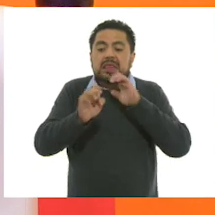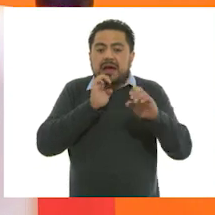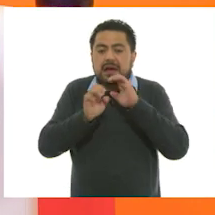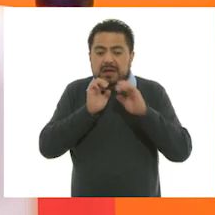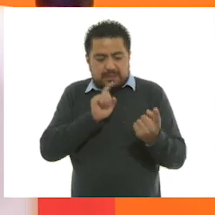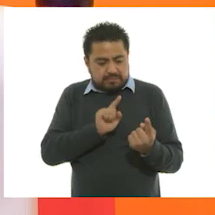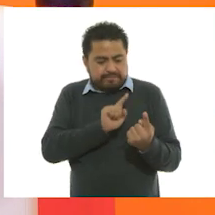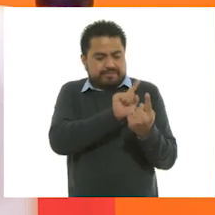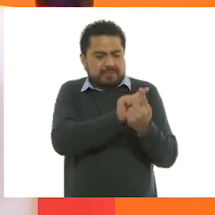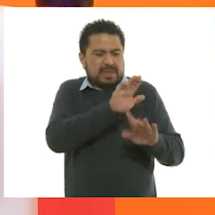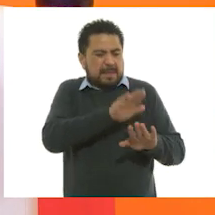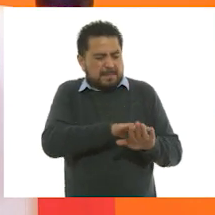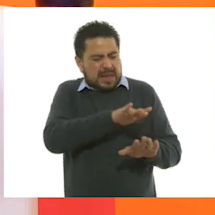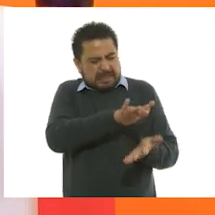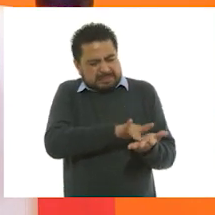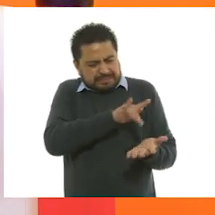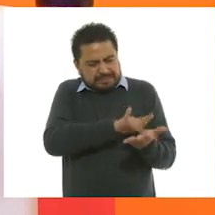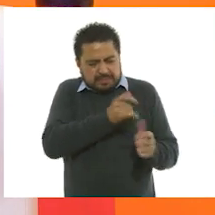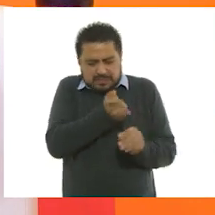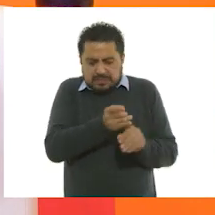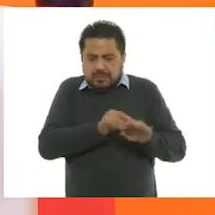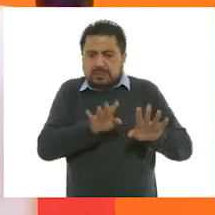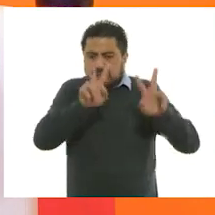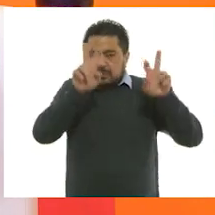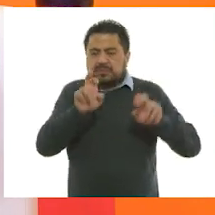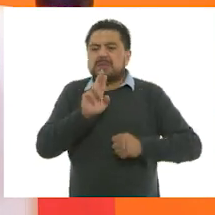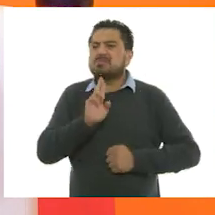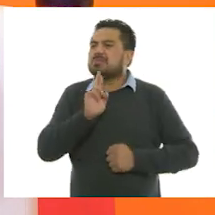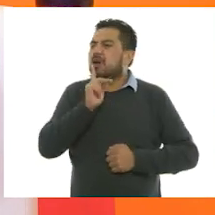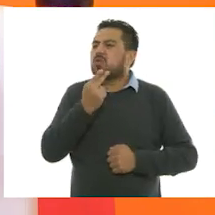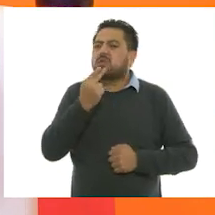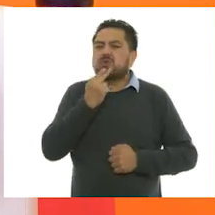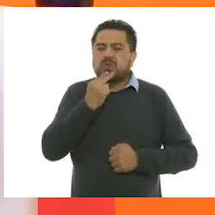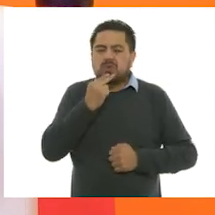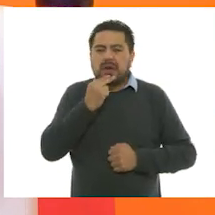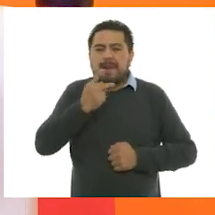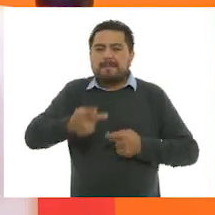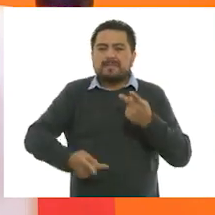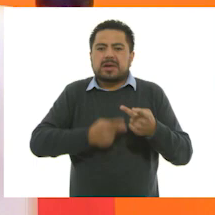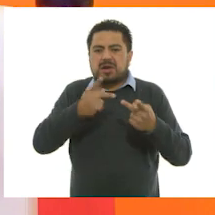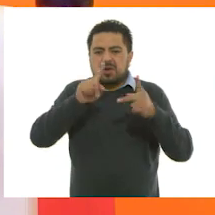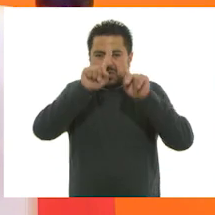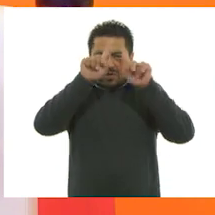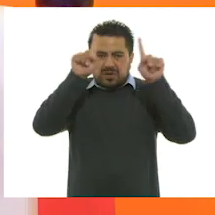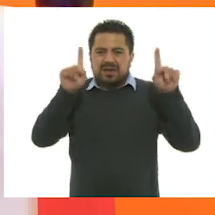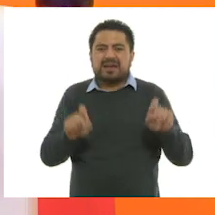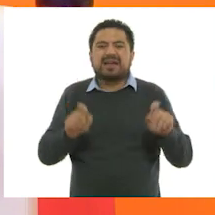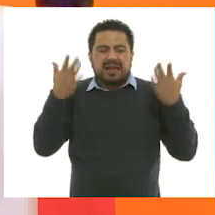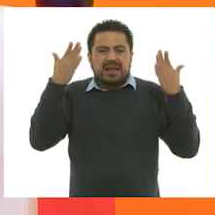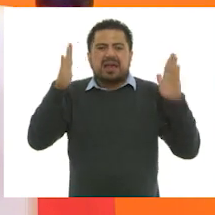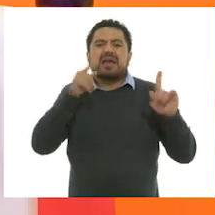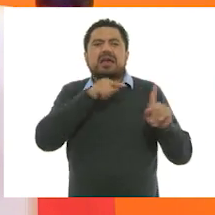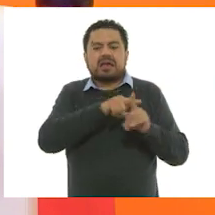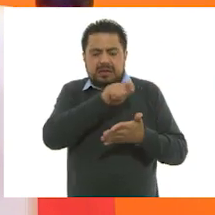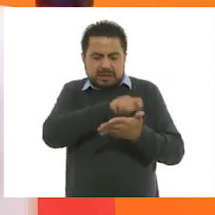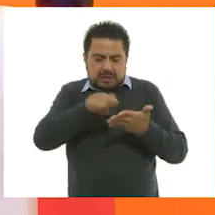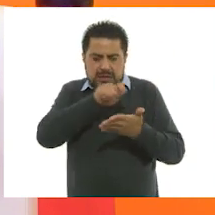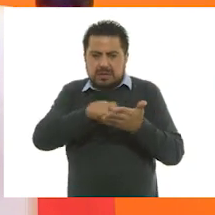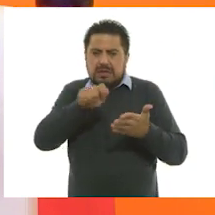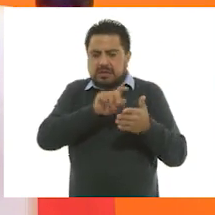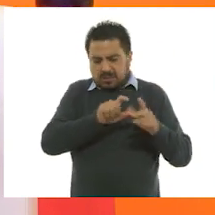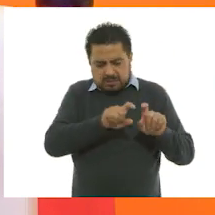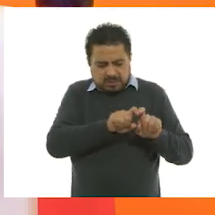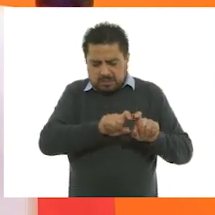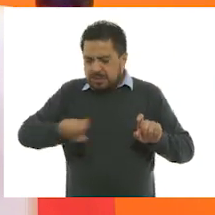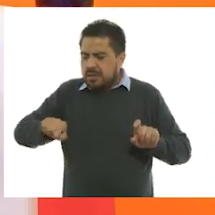obtener mayor información de algún tema es mejor utilizar preguntas abiertas. Estas preguntas se escriben en un guión que